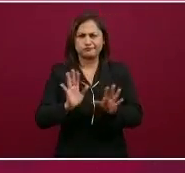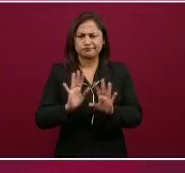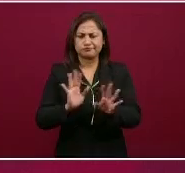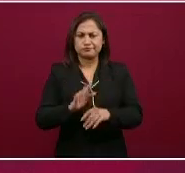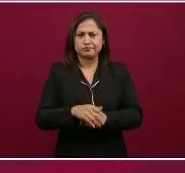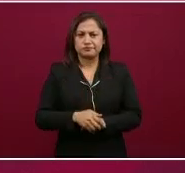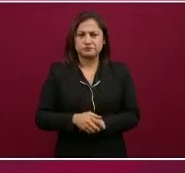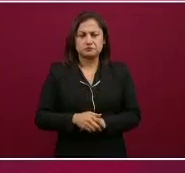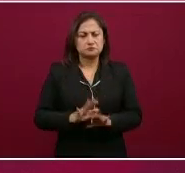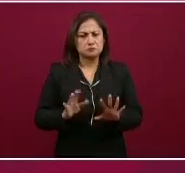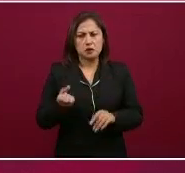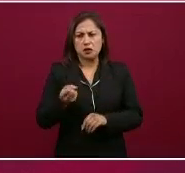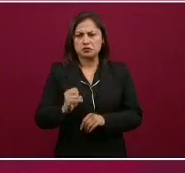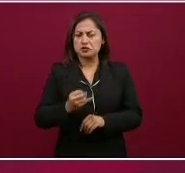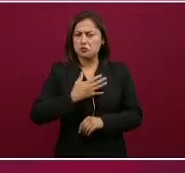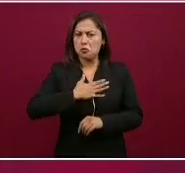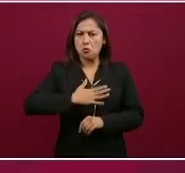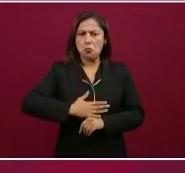es lo justo.